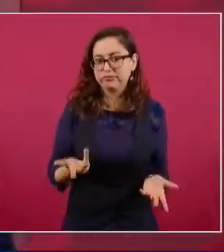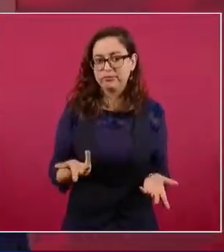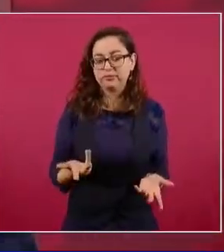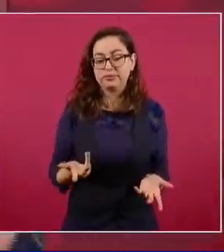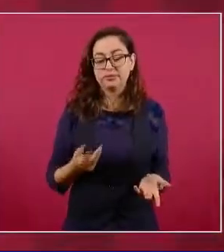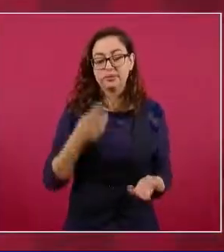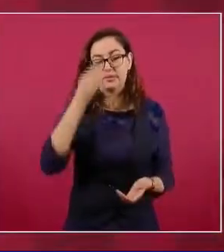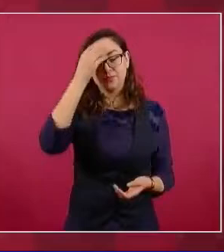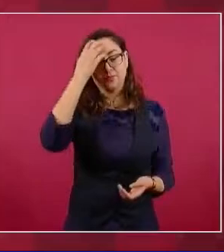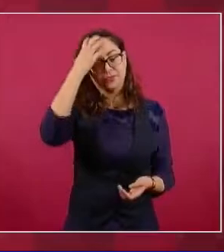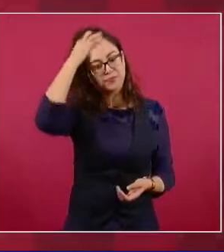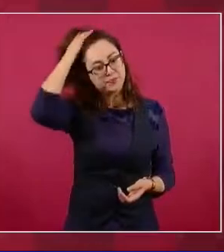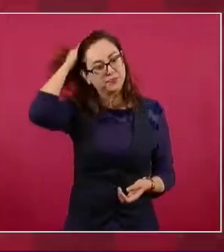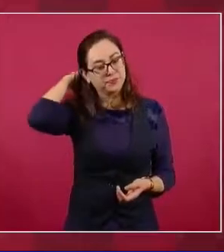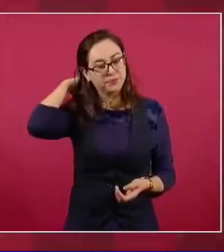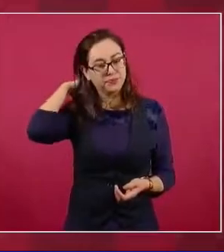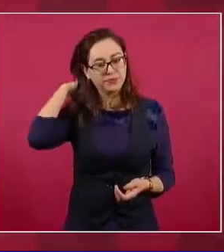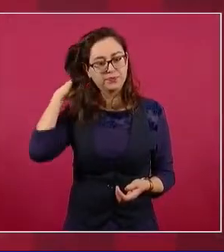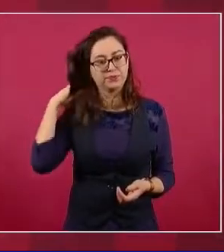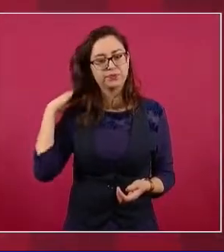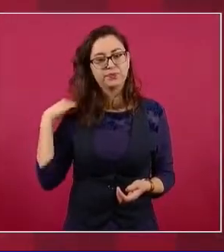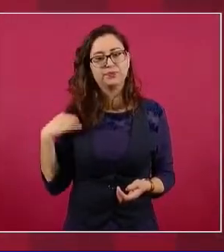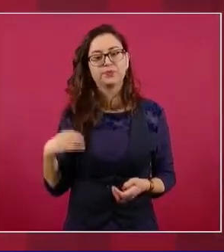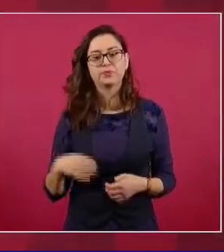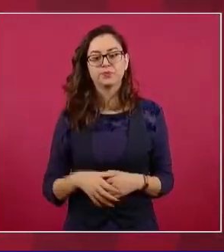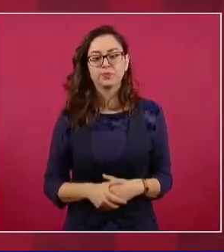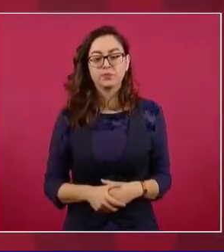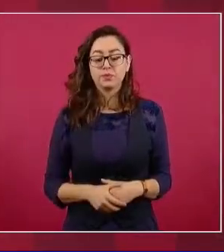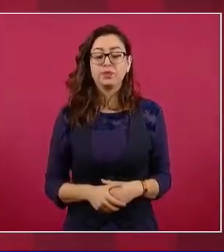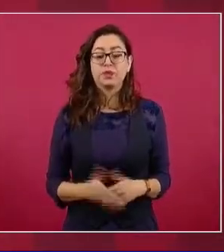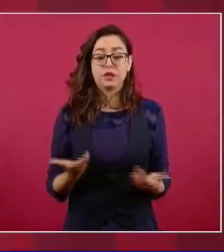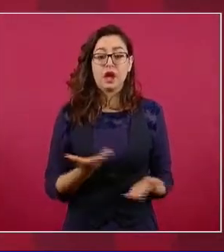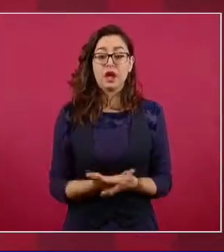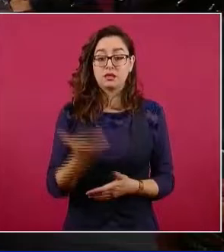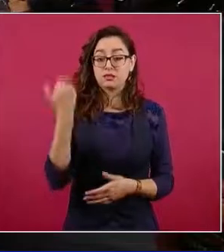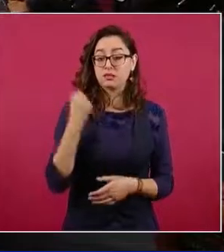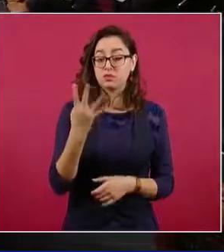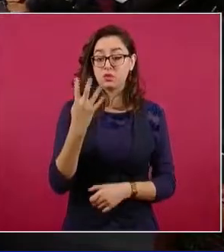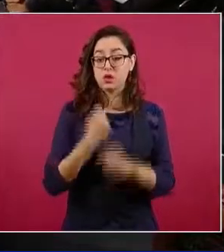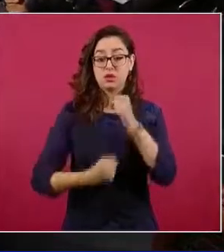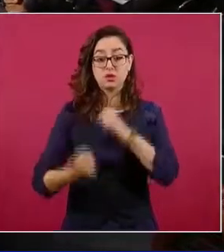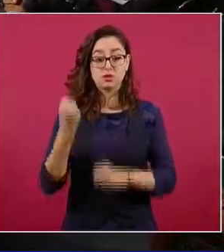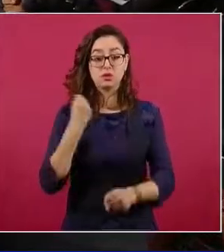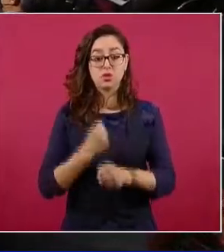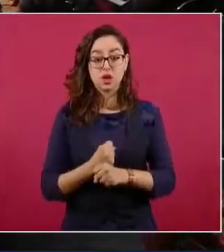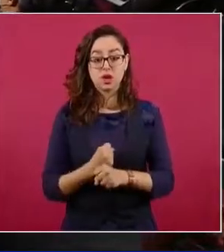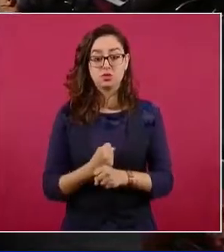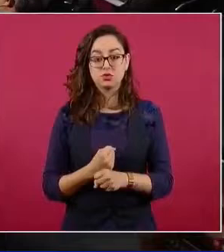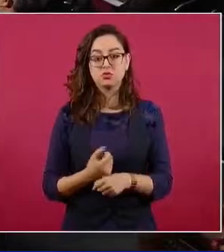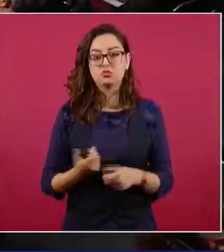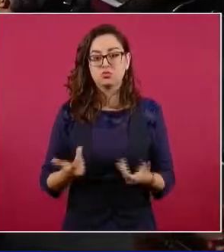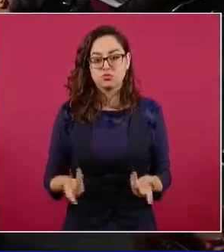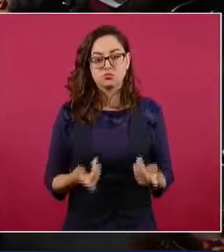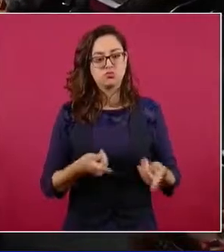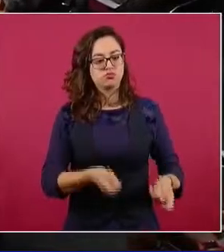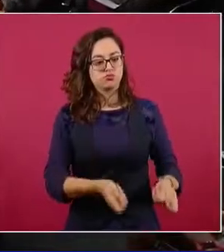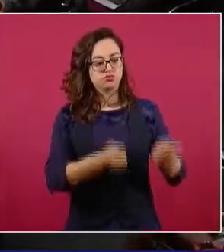llegamos me encontré que lecheros, panaderos, claro, de arriba,